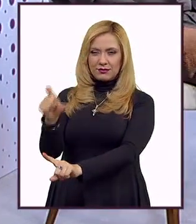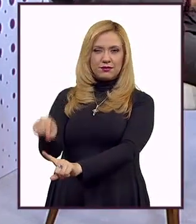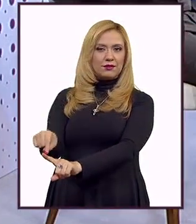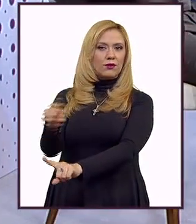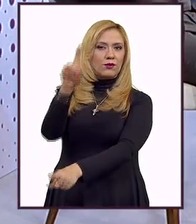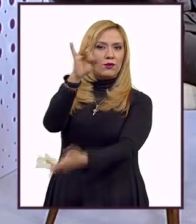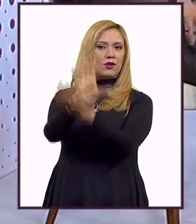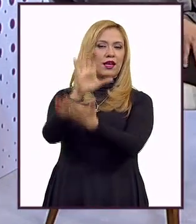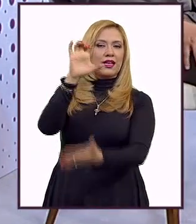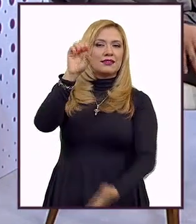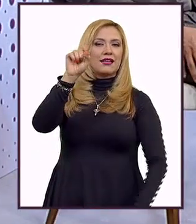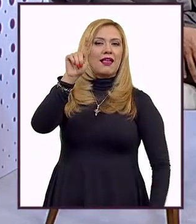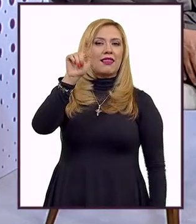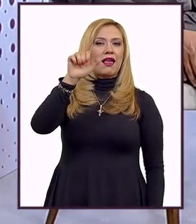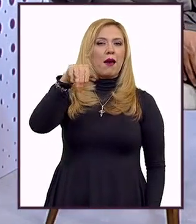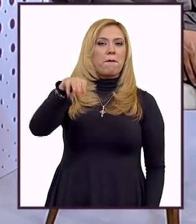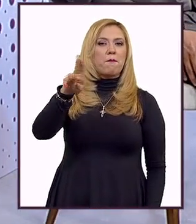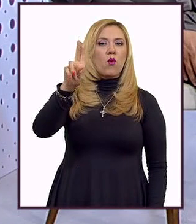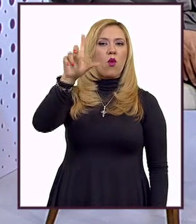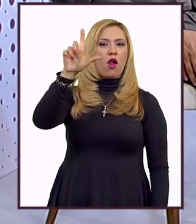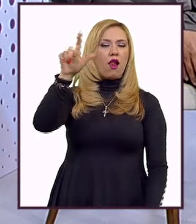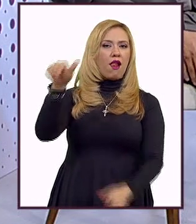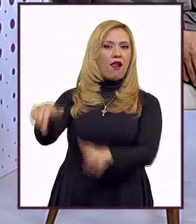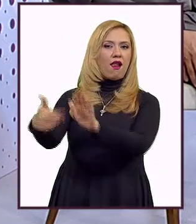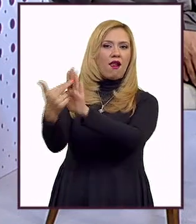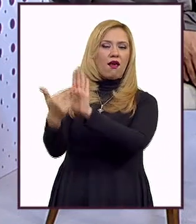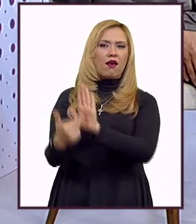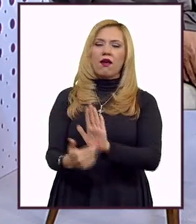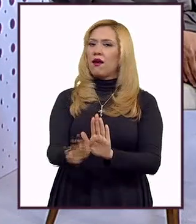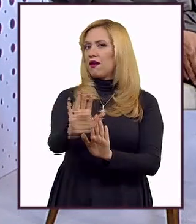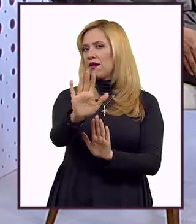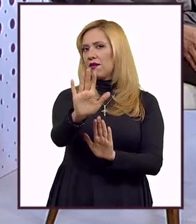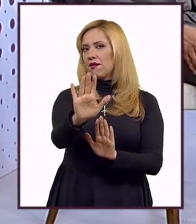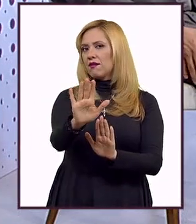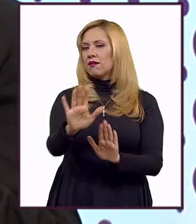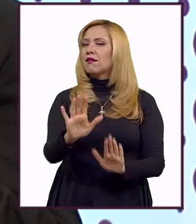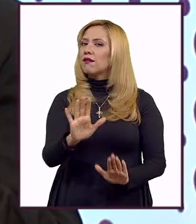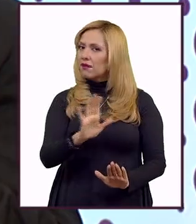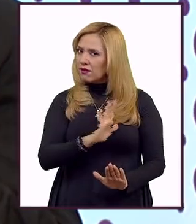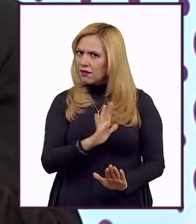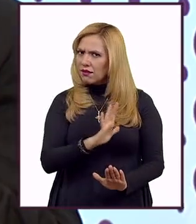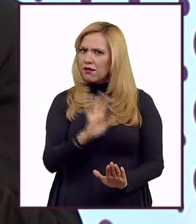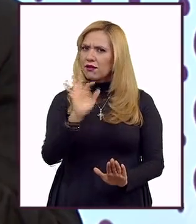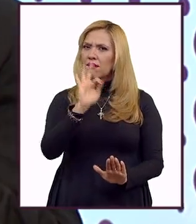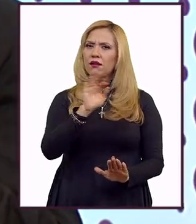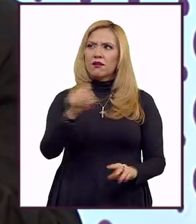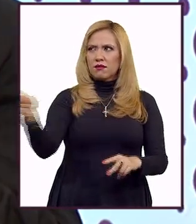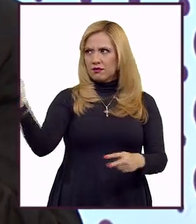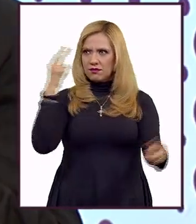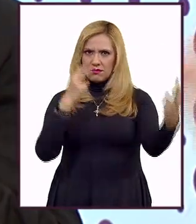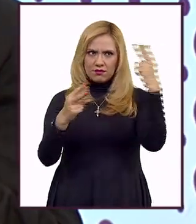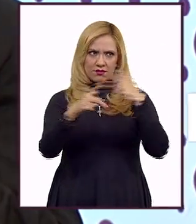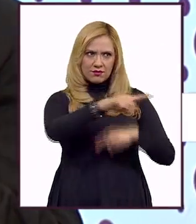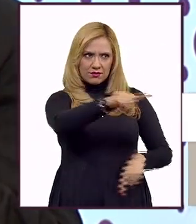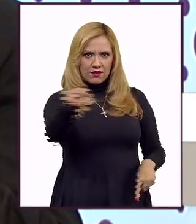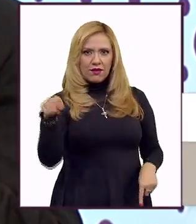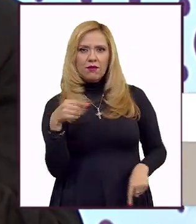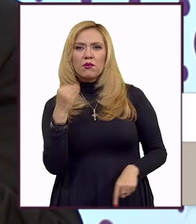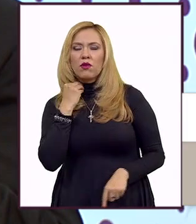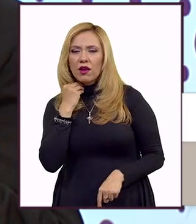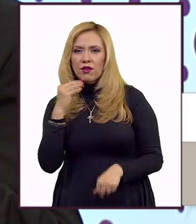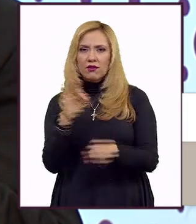como la panacea en la cual nosotros vamos a decir si fue torturado o no fue torturado. No. Y si nos están viendo funcionarios judiciales,